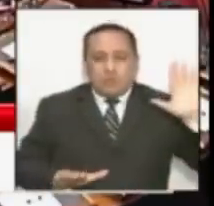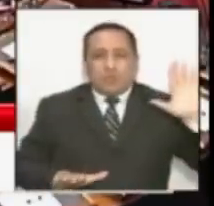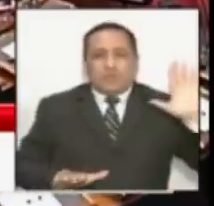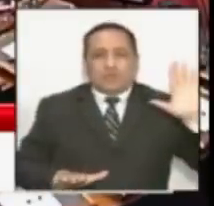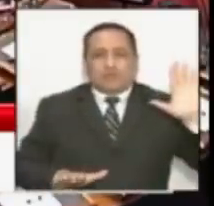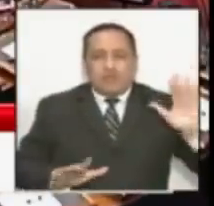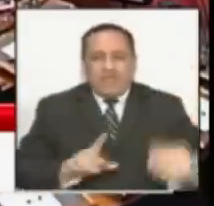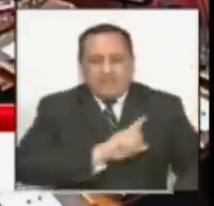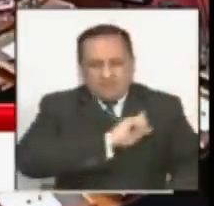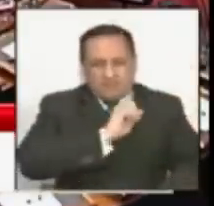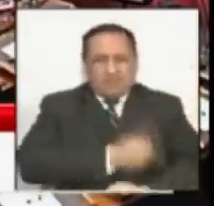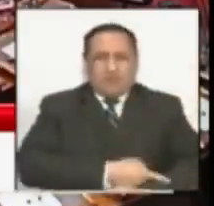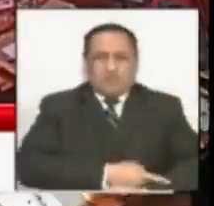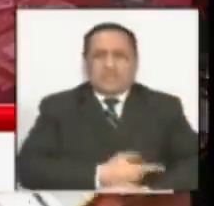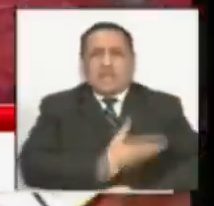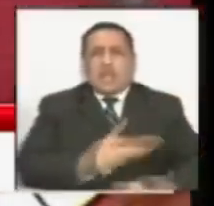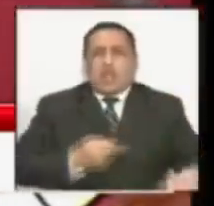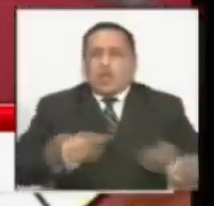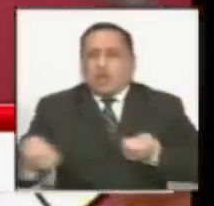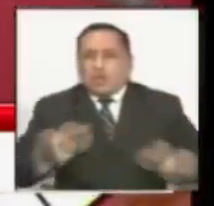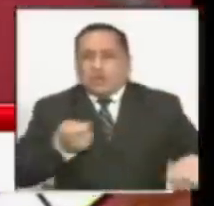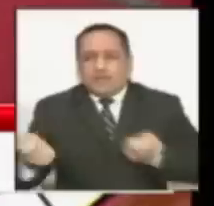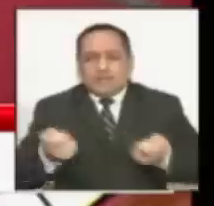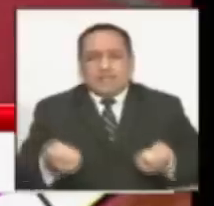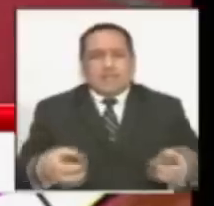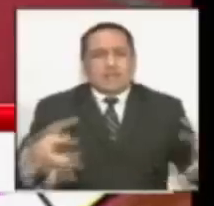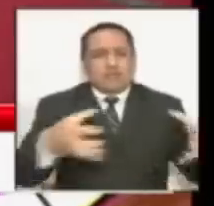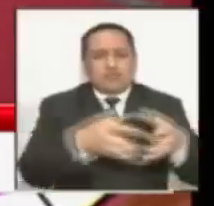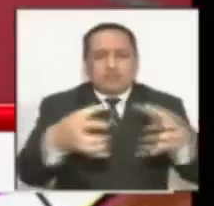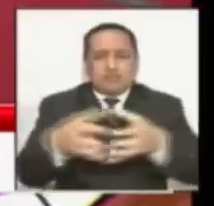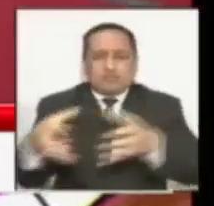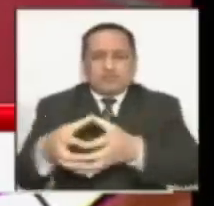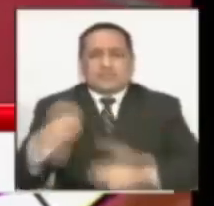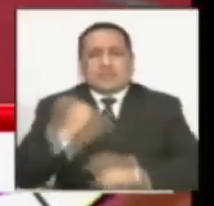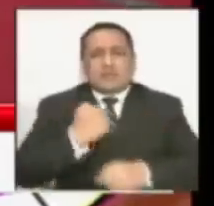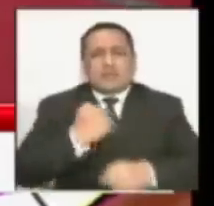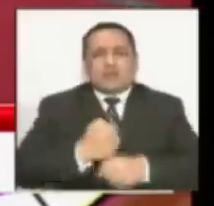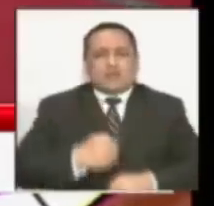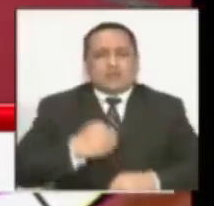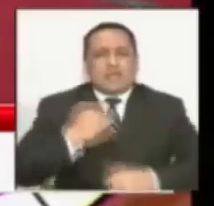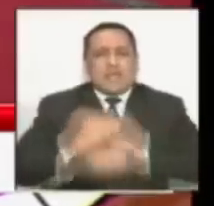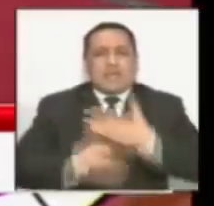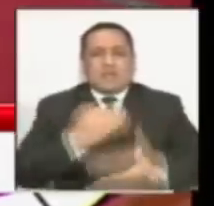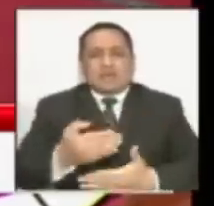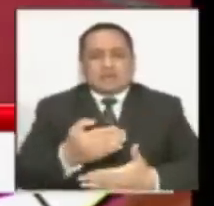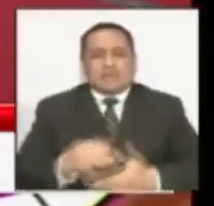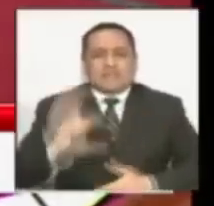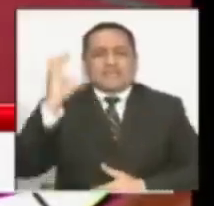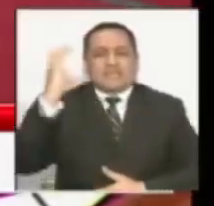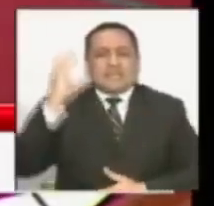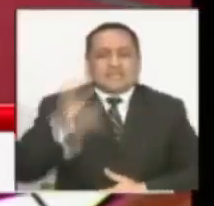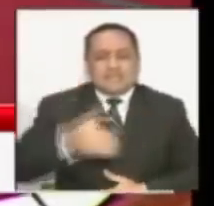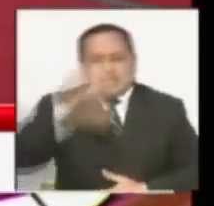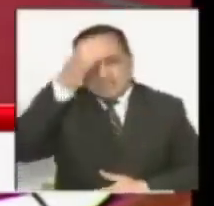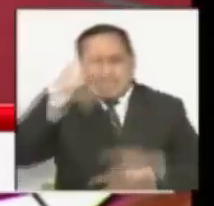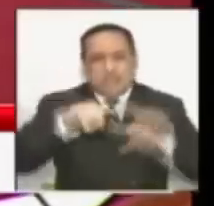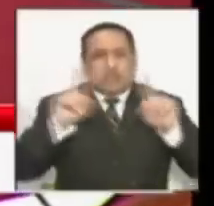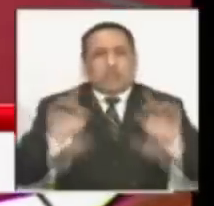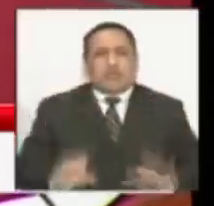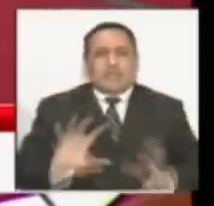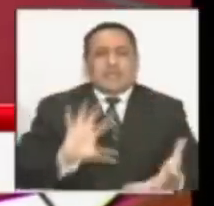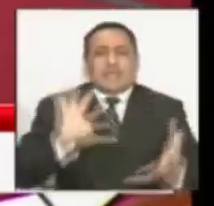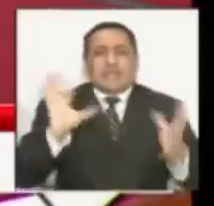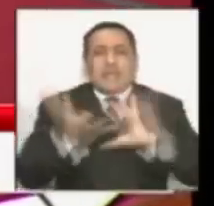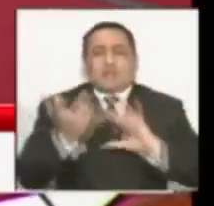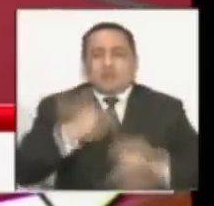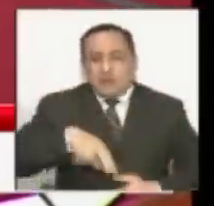a fortalecer la gobernanza y la institucionalidad de las actividades de ciencia, tecnología e